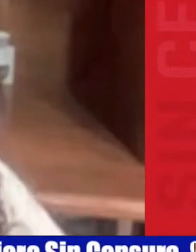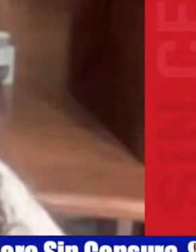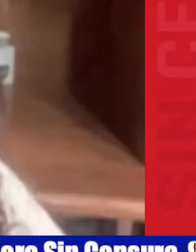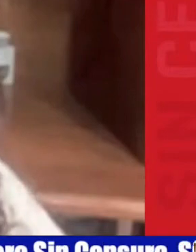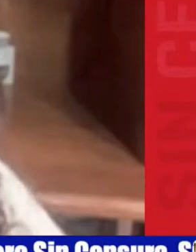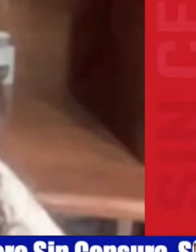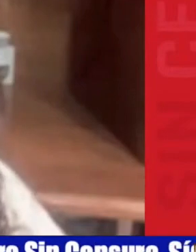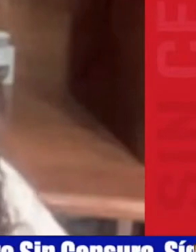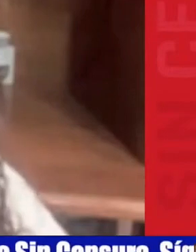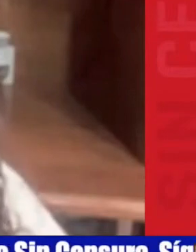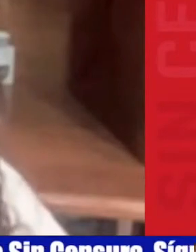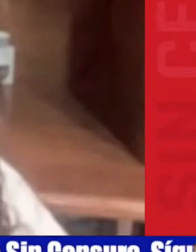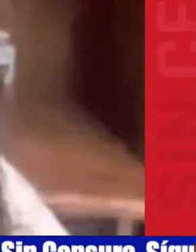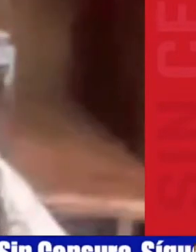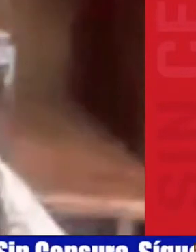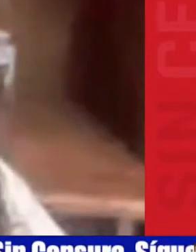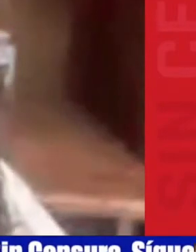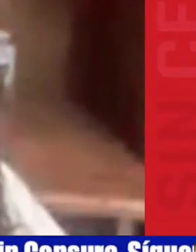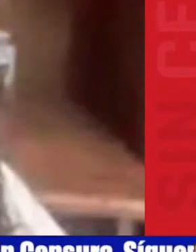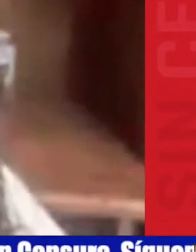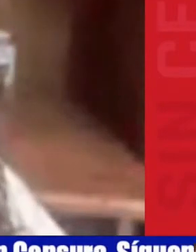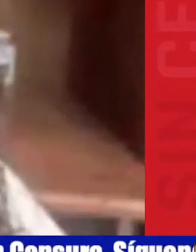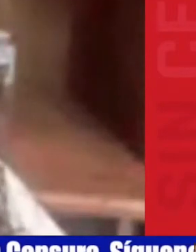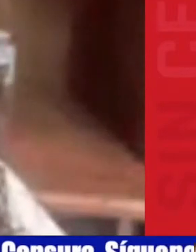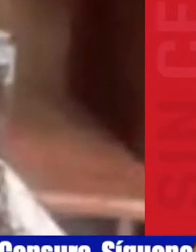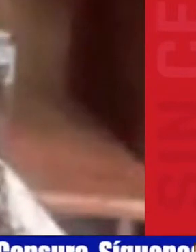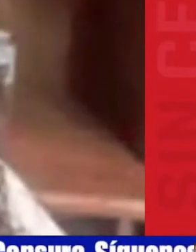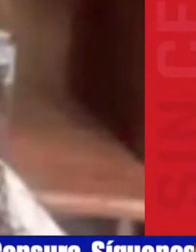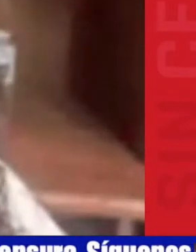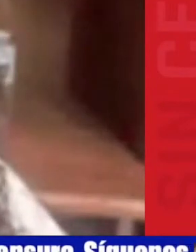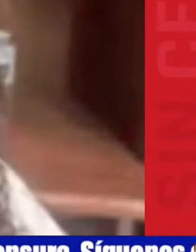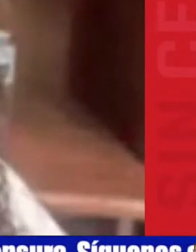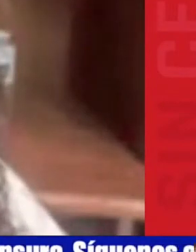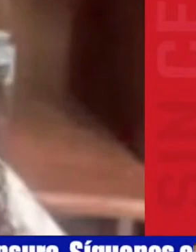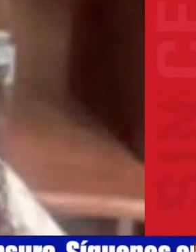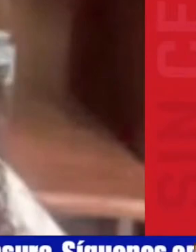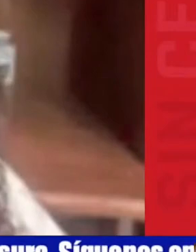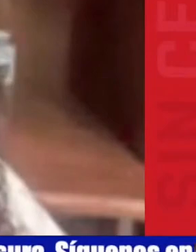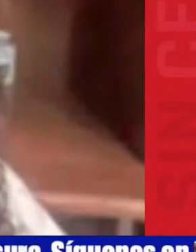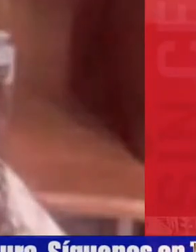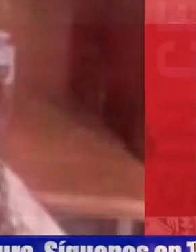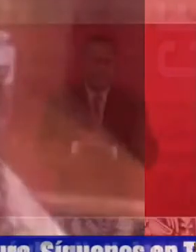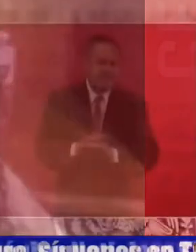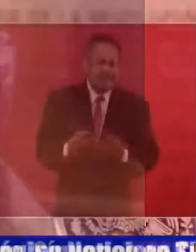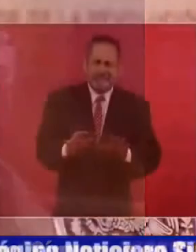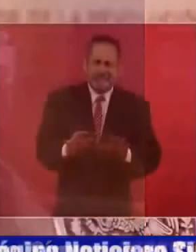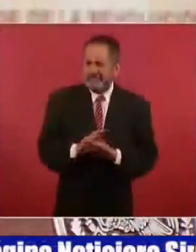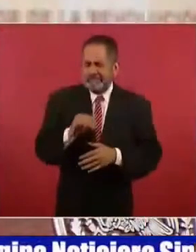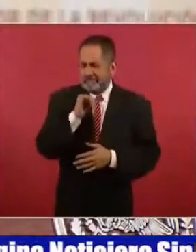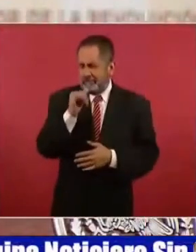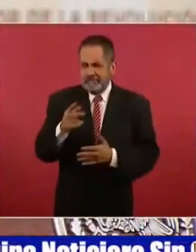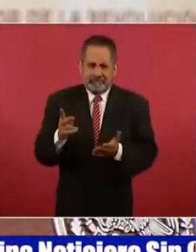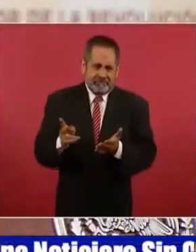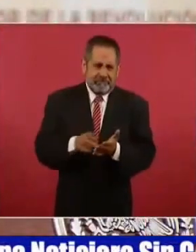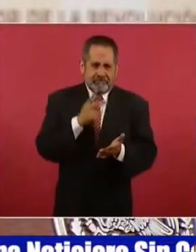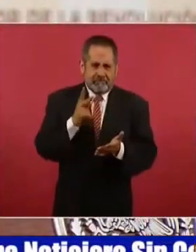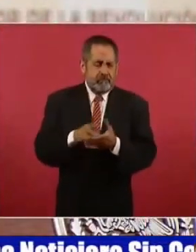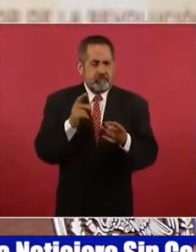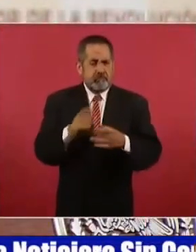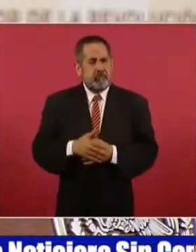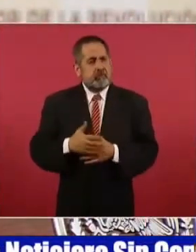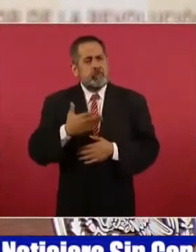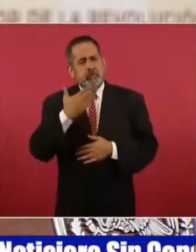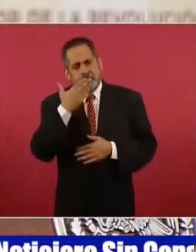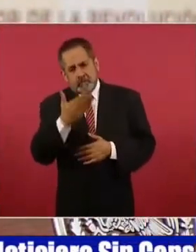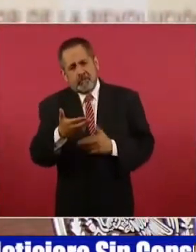el presidente cuando dice se ha tardado mucho. Y es que estamos hablando de un caso que muchas veces no